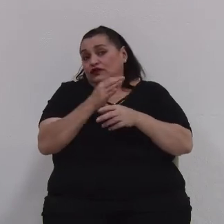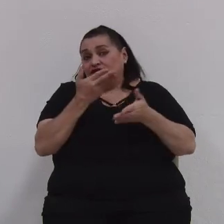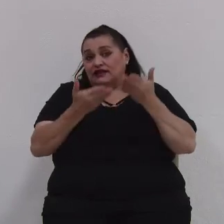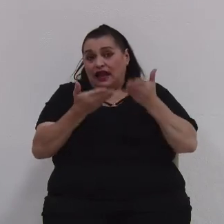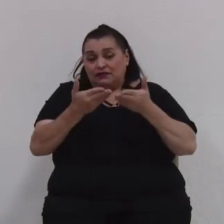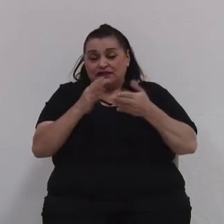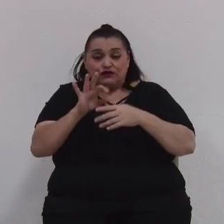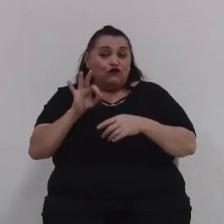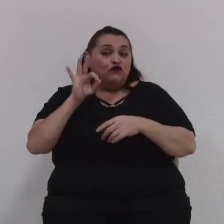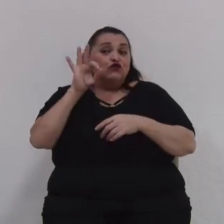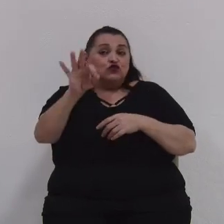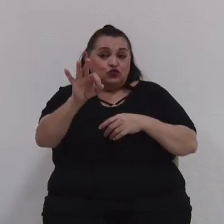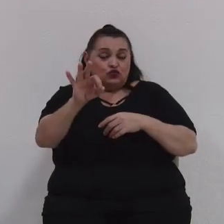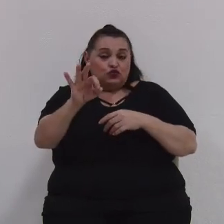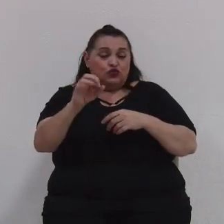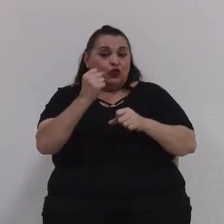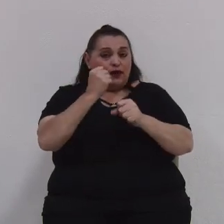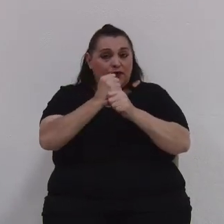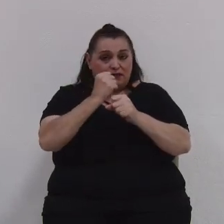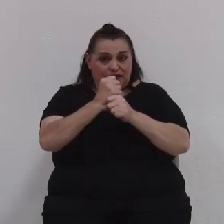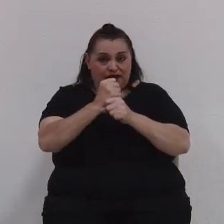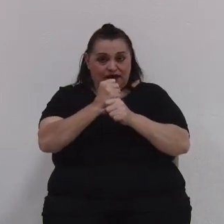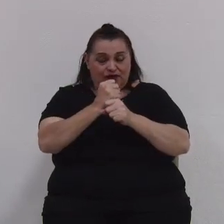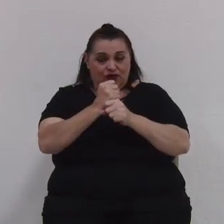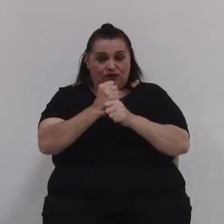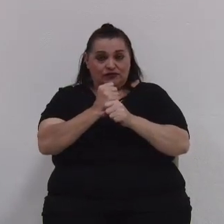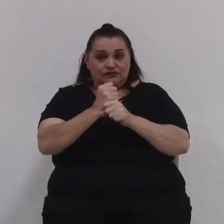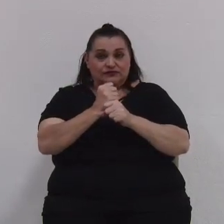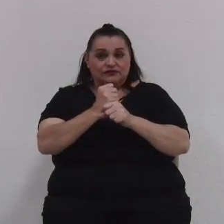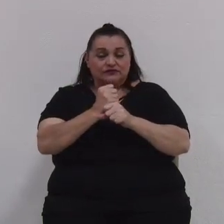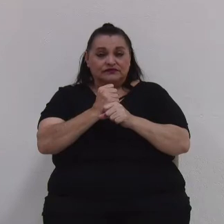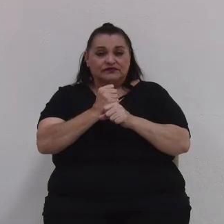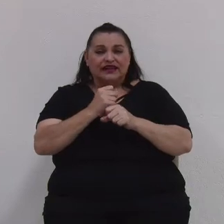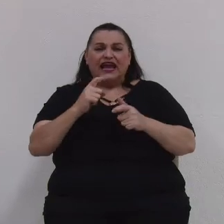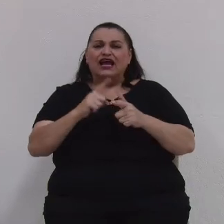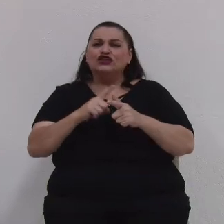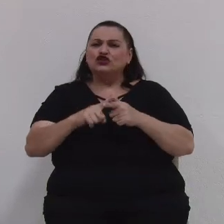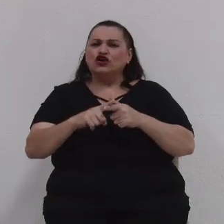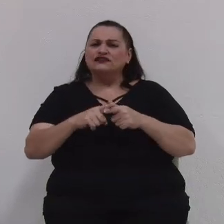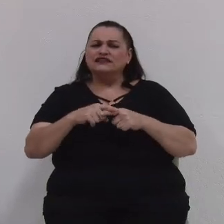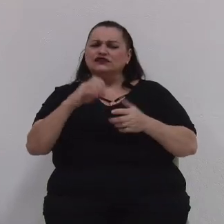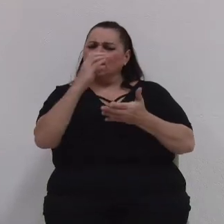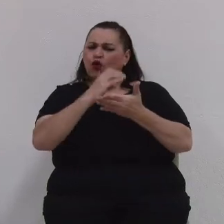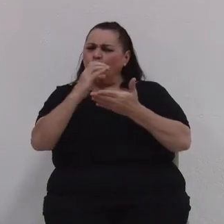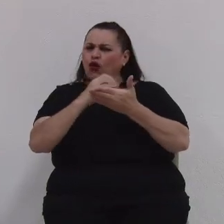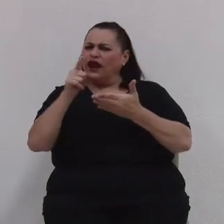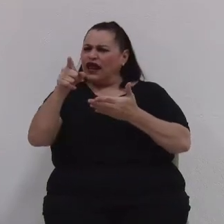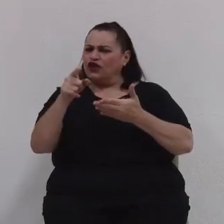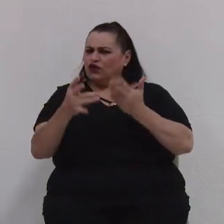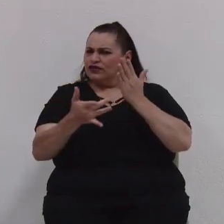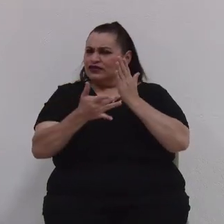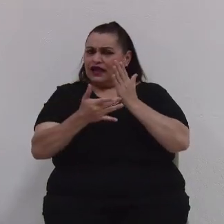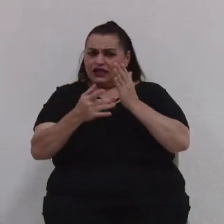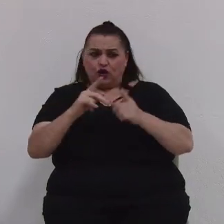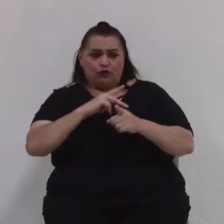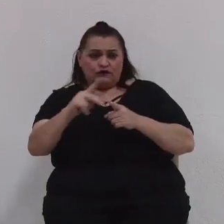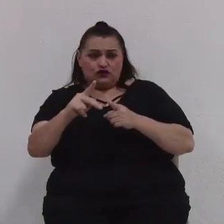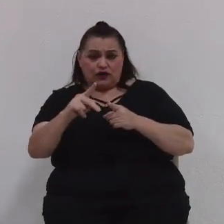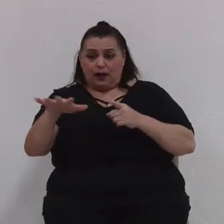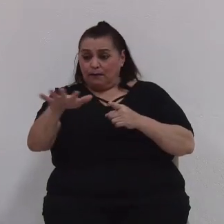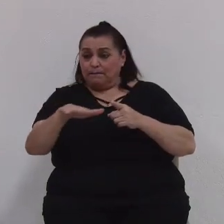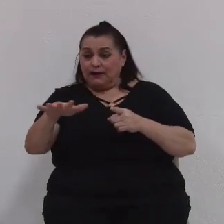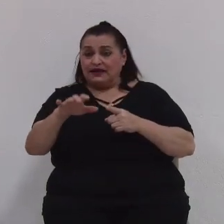una futura colocación laboral. ¿Qué más tenía ese colegio técnico profesional en el Valle de la